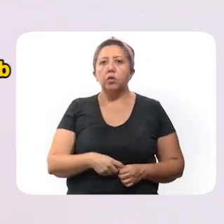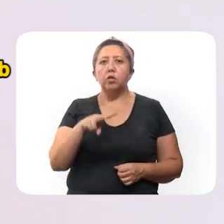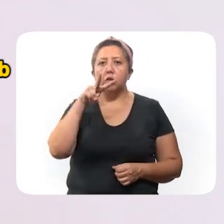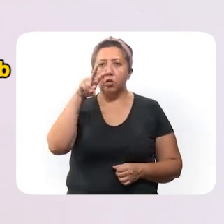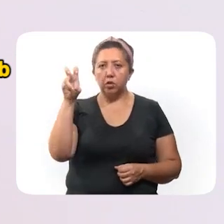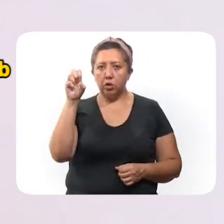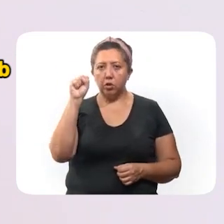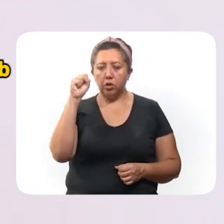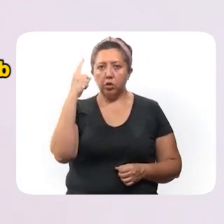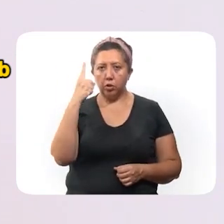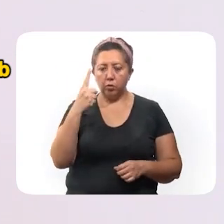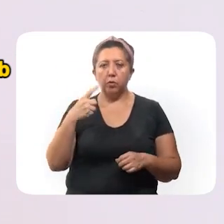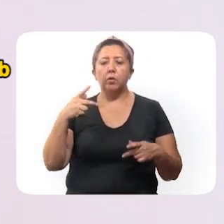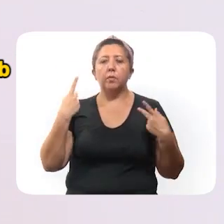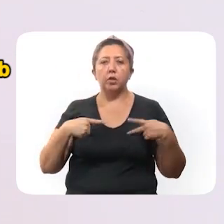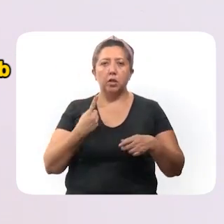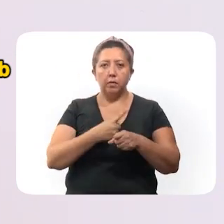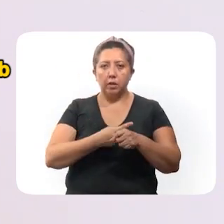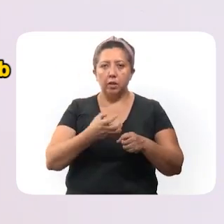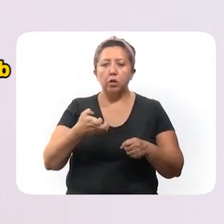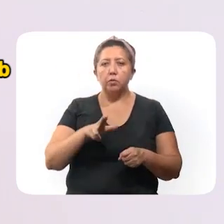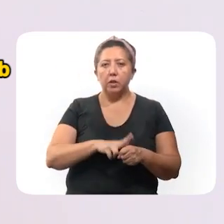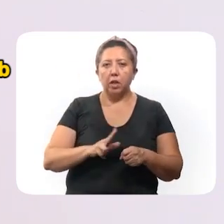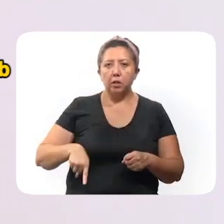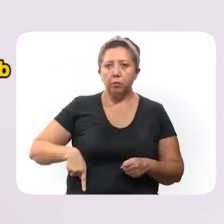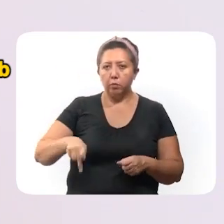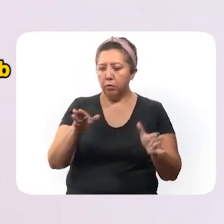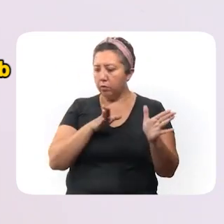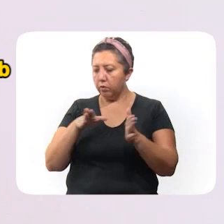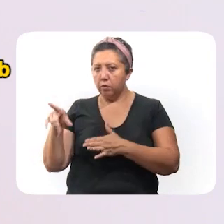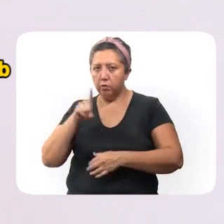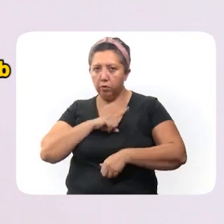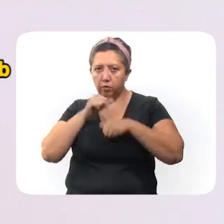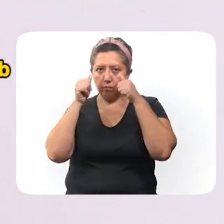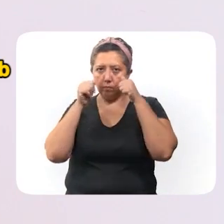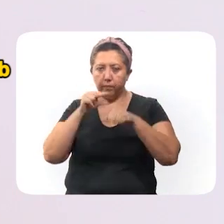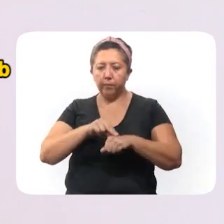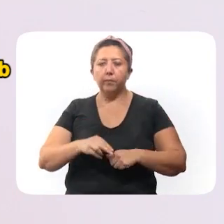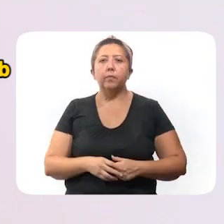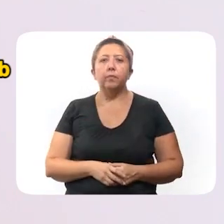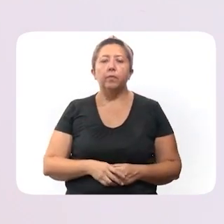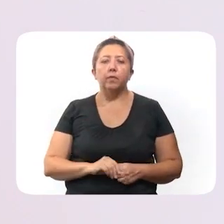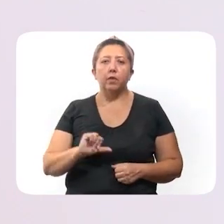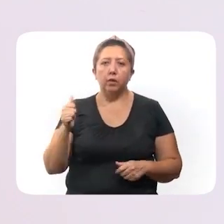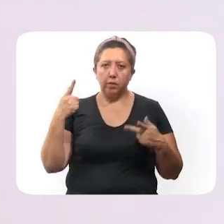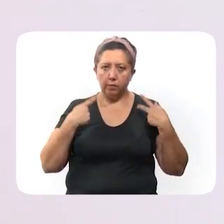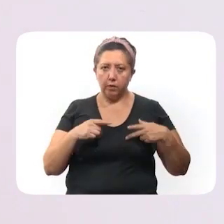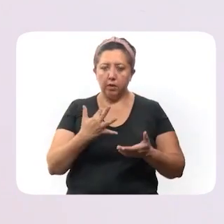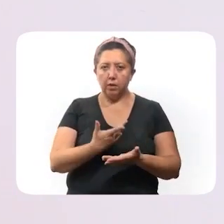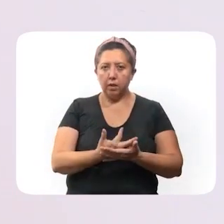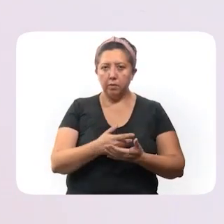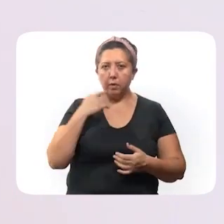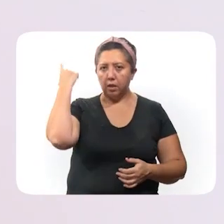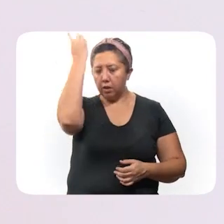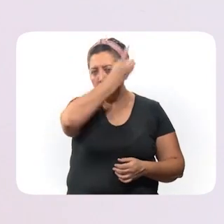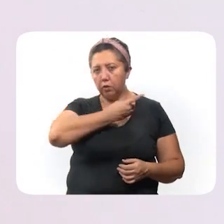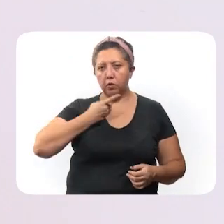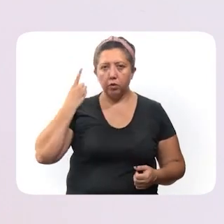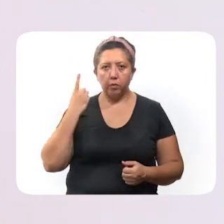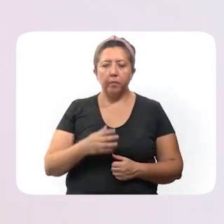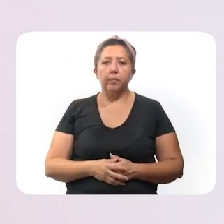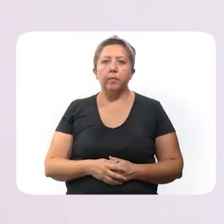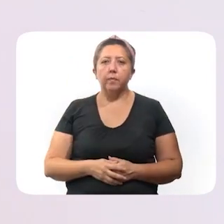mencionó, 261 de los casos positivos están en hospitales públicos y en aislamiento total. Hay otros pacientes a la espera